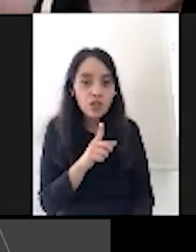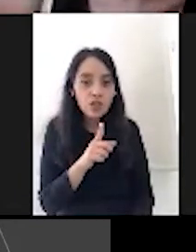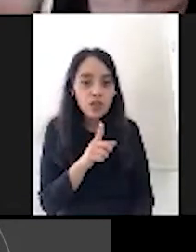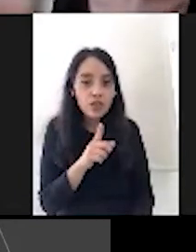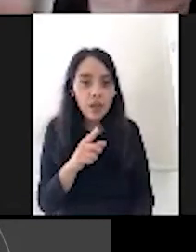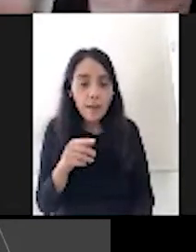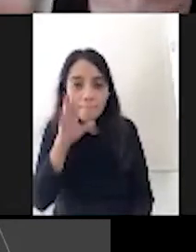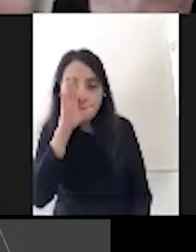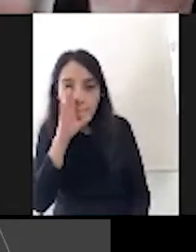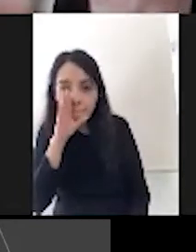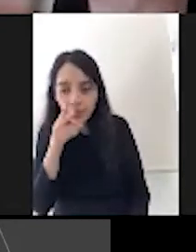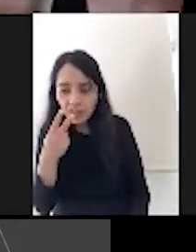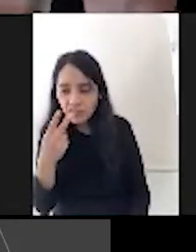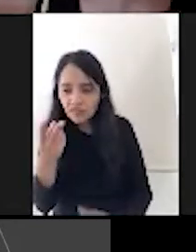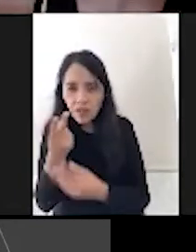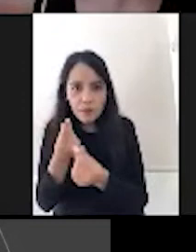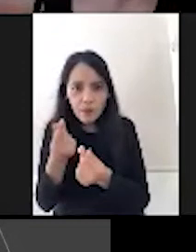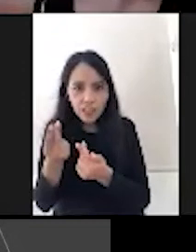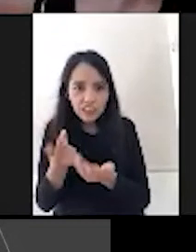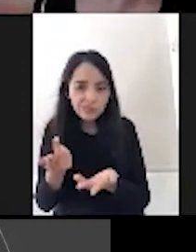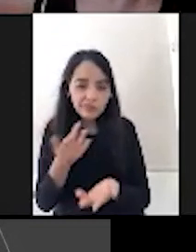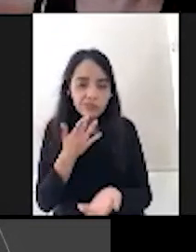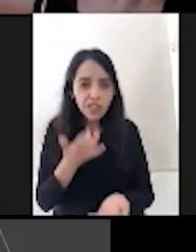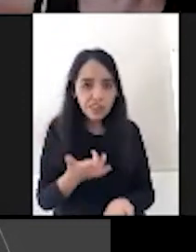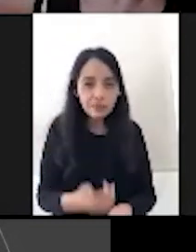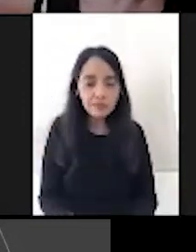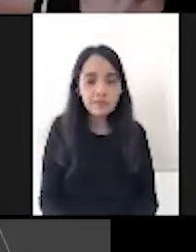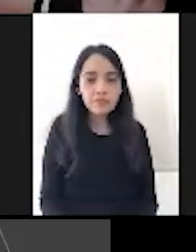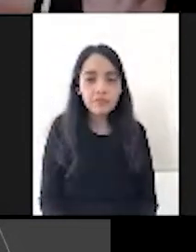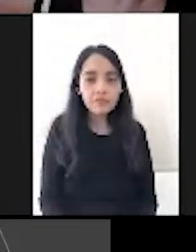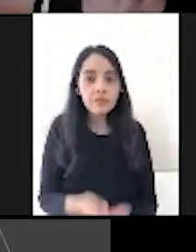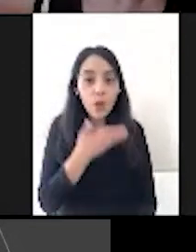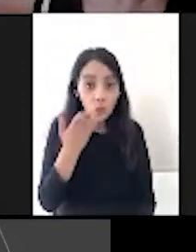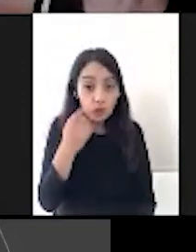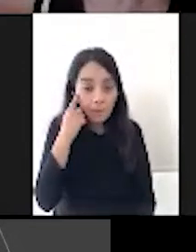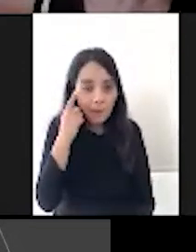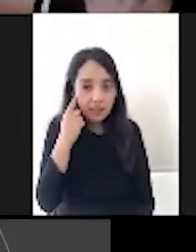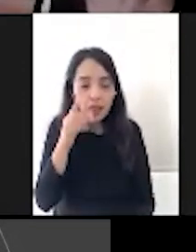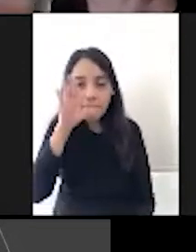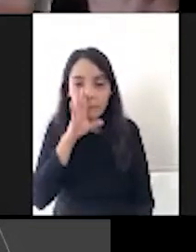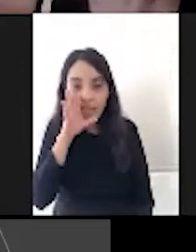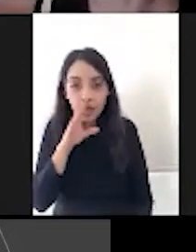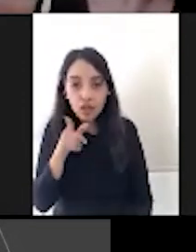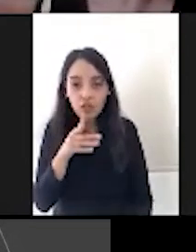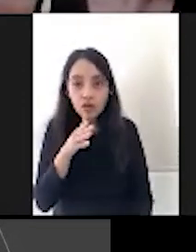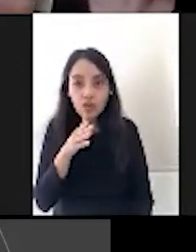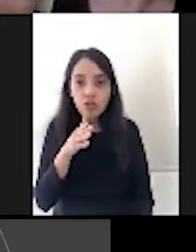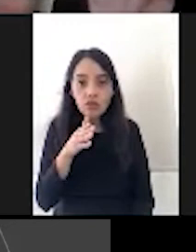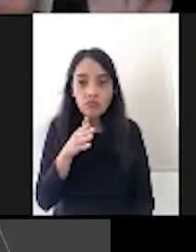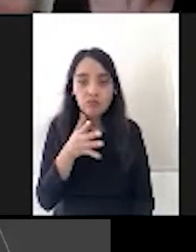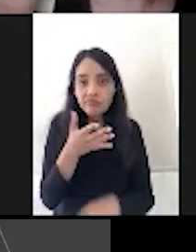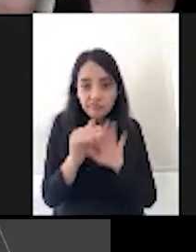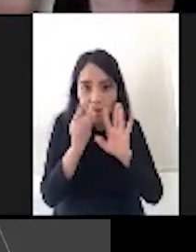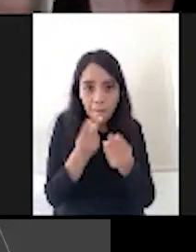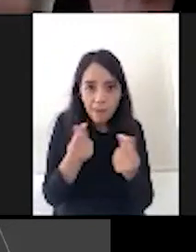ejemplo. Si ustedes piensan, los animales o los perros, como están acá, no tienen menos rasgos faciales que nosotros.